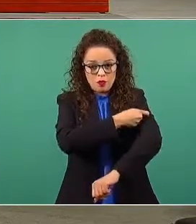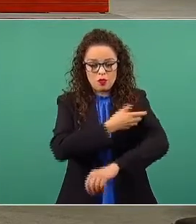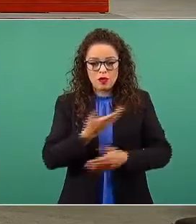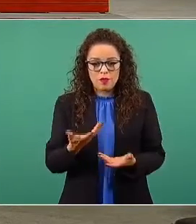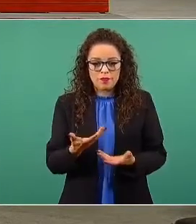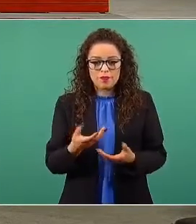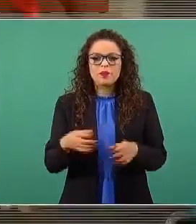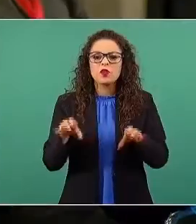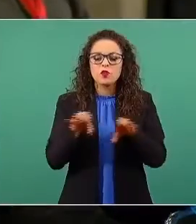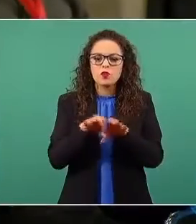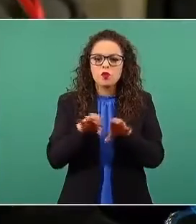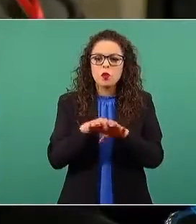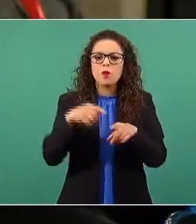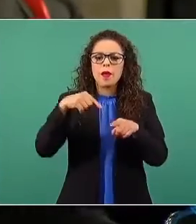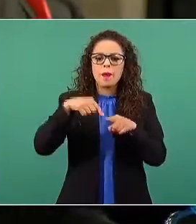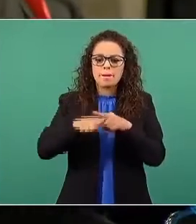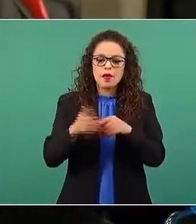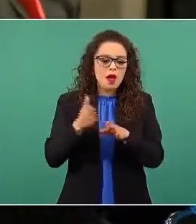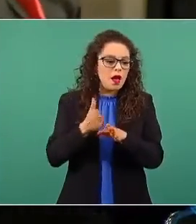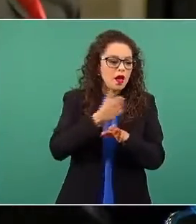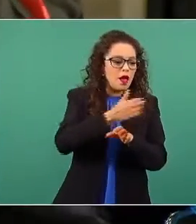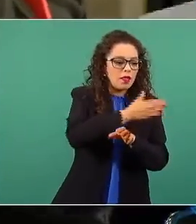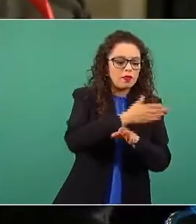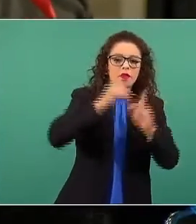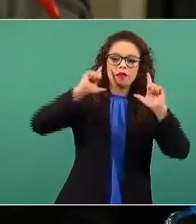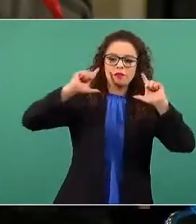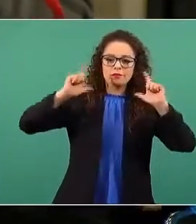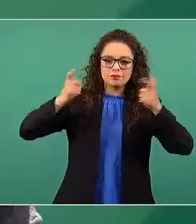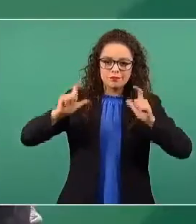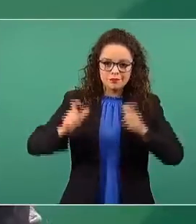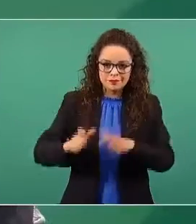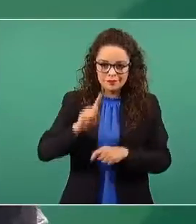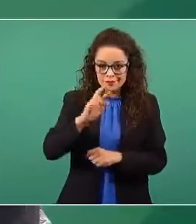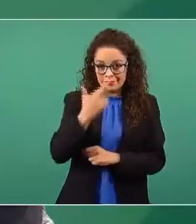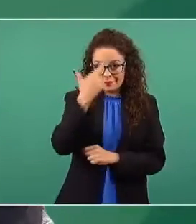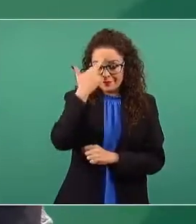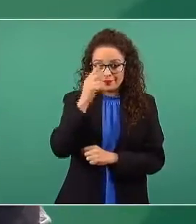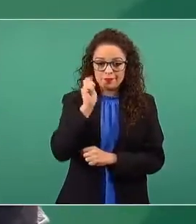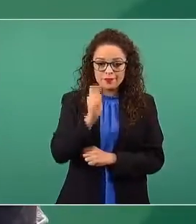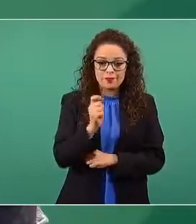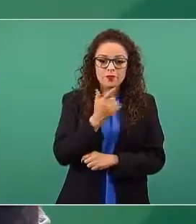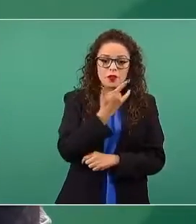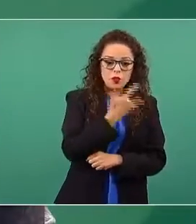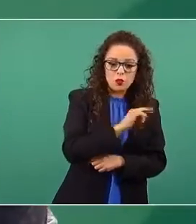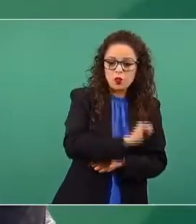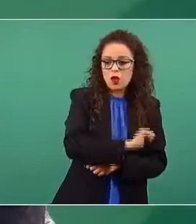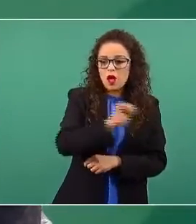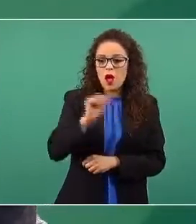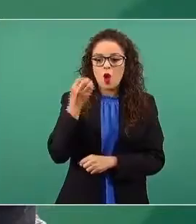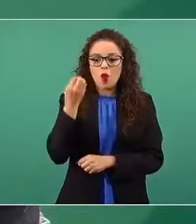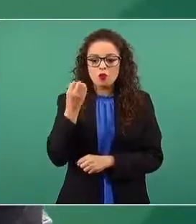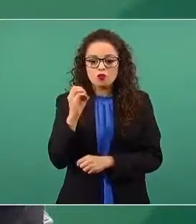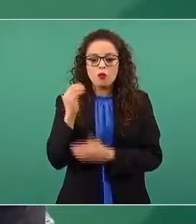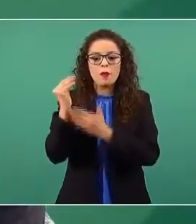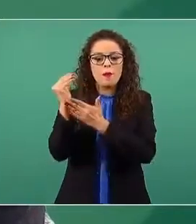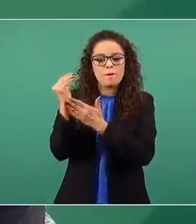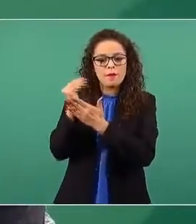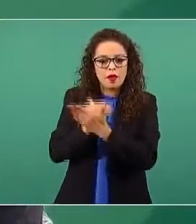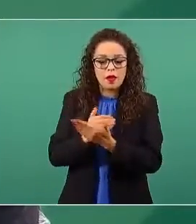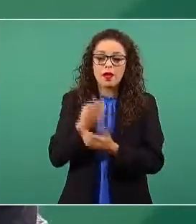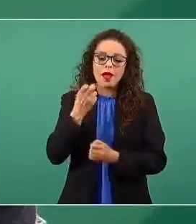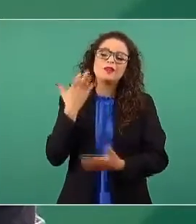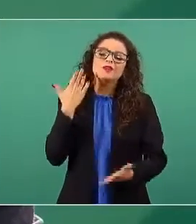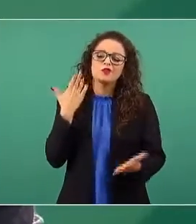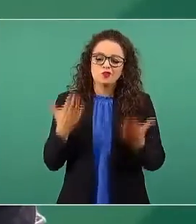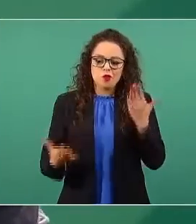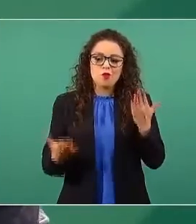las reducciones anteriormente. Concretamente tuvimos la reducción de julio a octubre y estamos haciendo esas